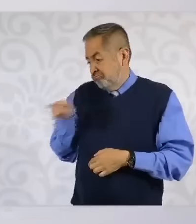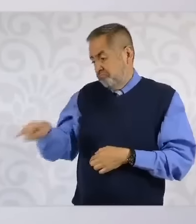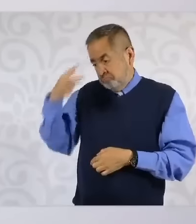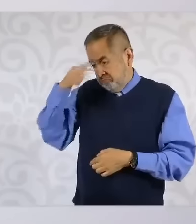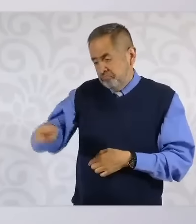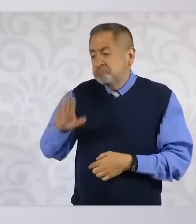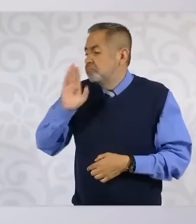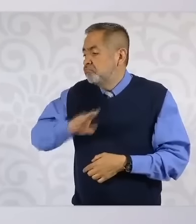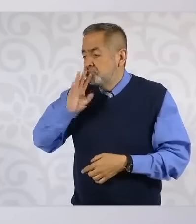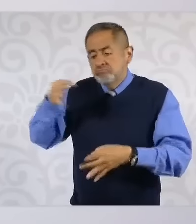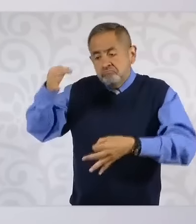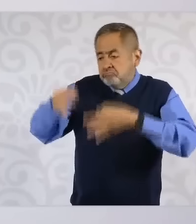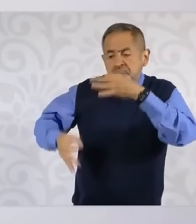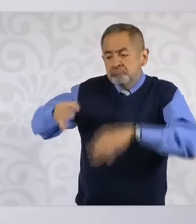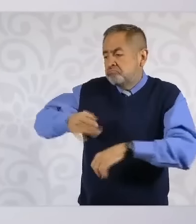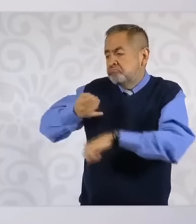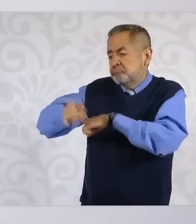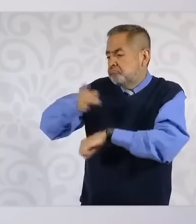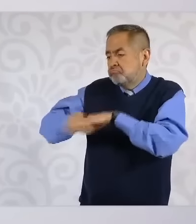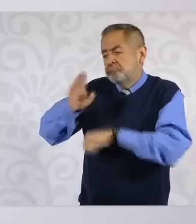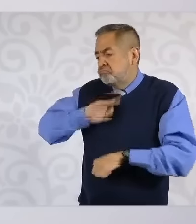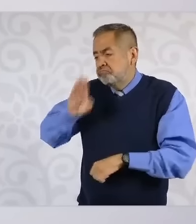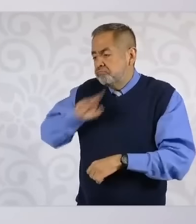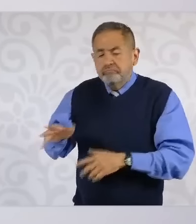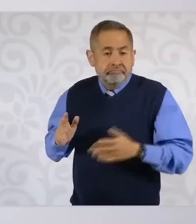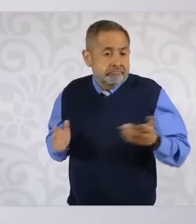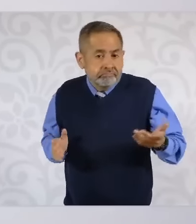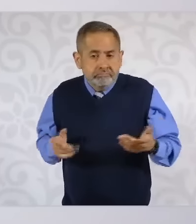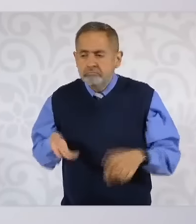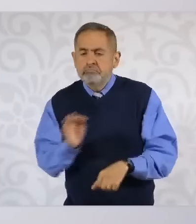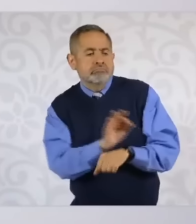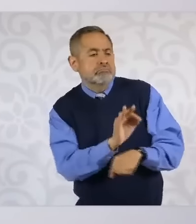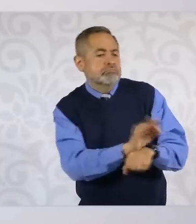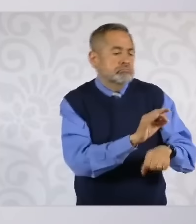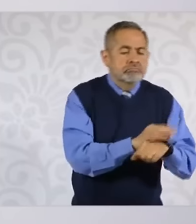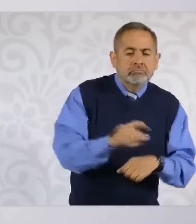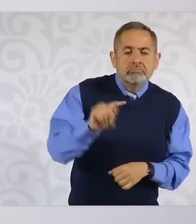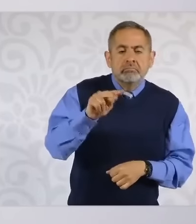uso indebido de su sistema judicial a favor de TV Azteca,